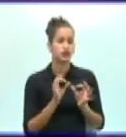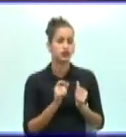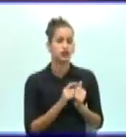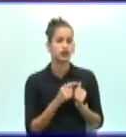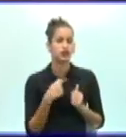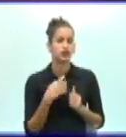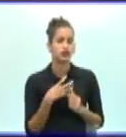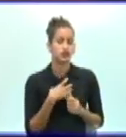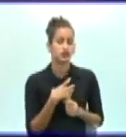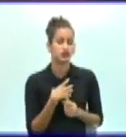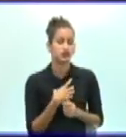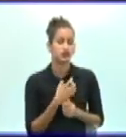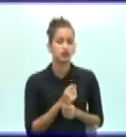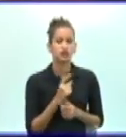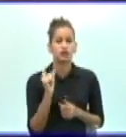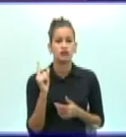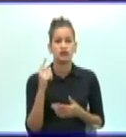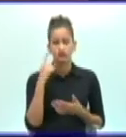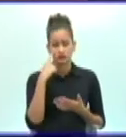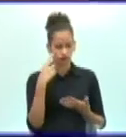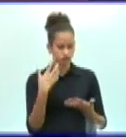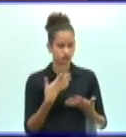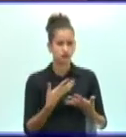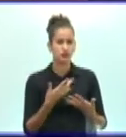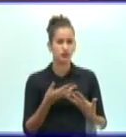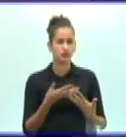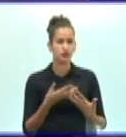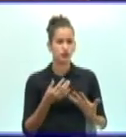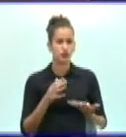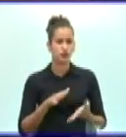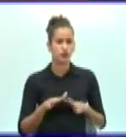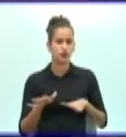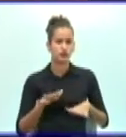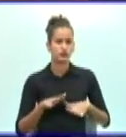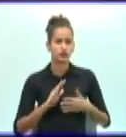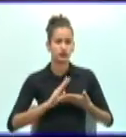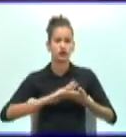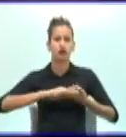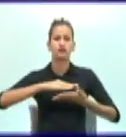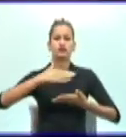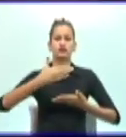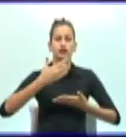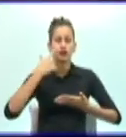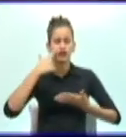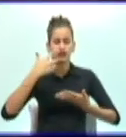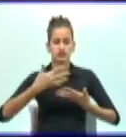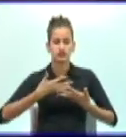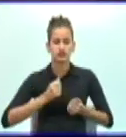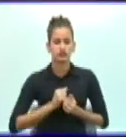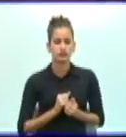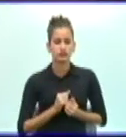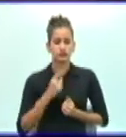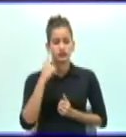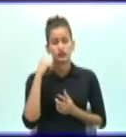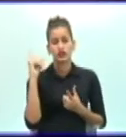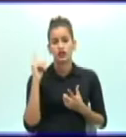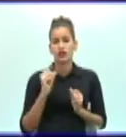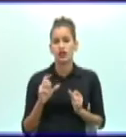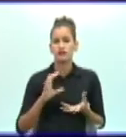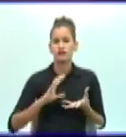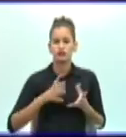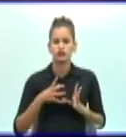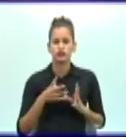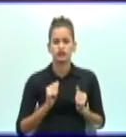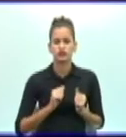obtenido esta imagen por un movimiento de reflexión. Observen cómo la figura aparece invertida.